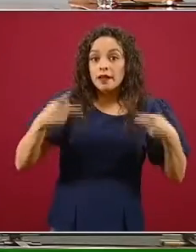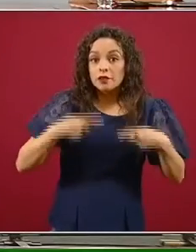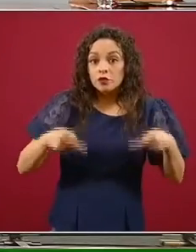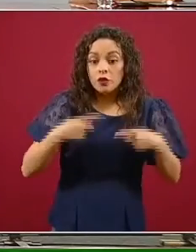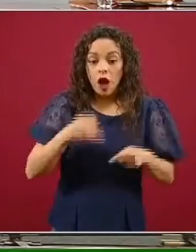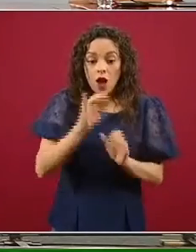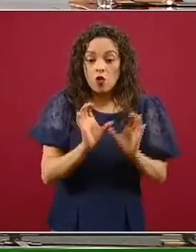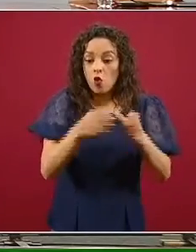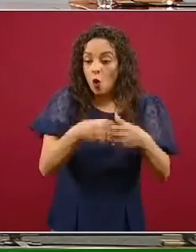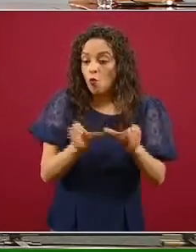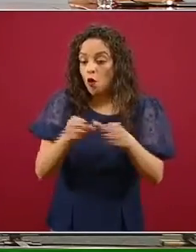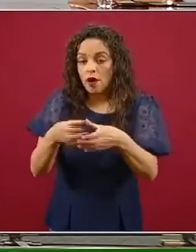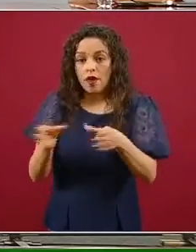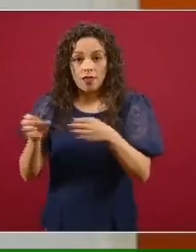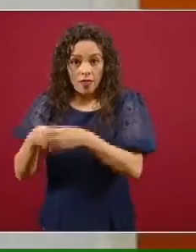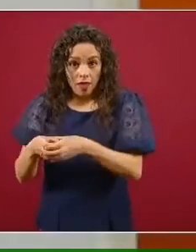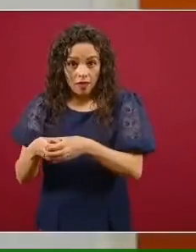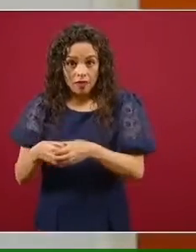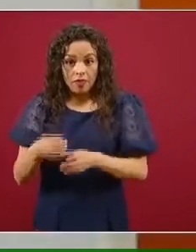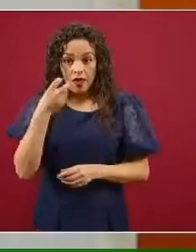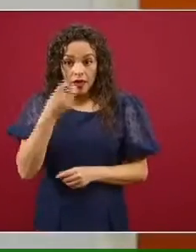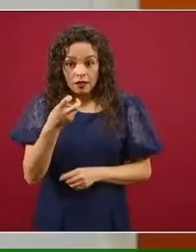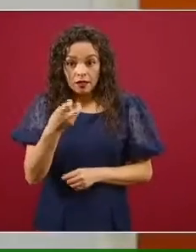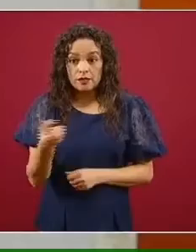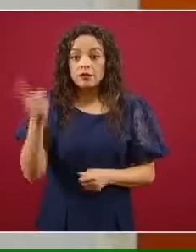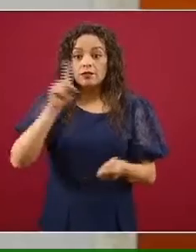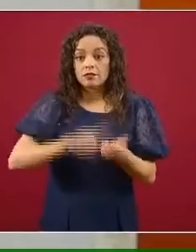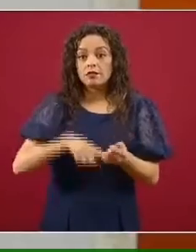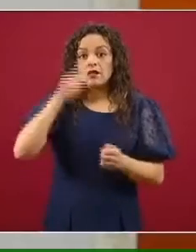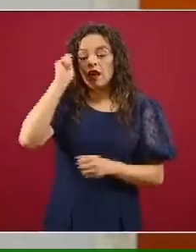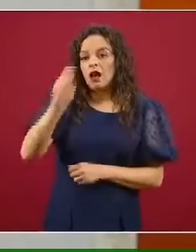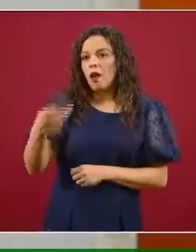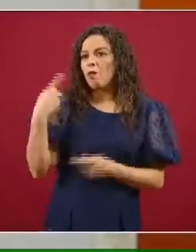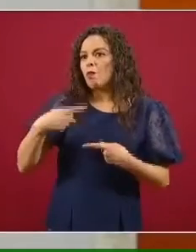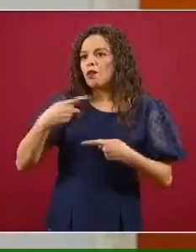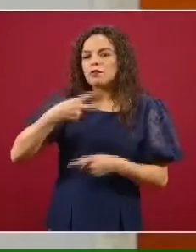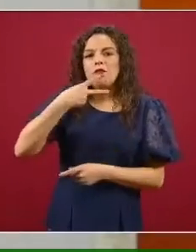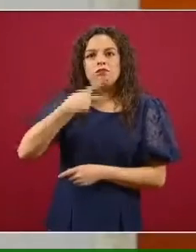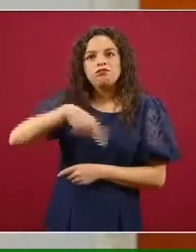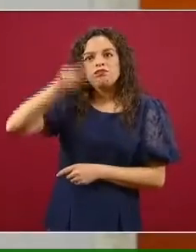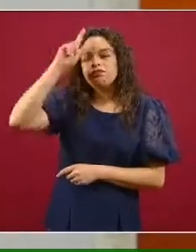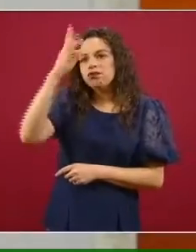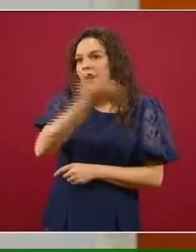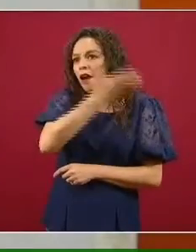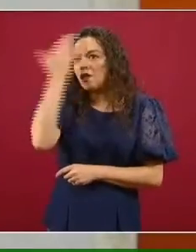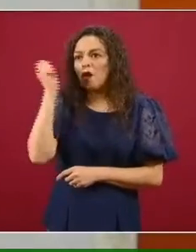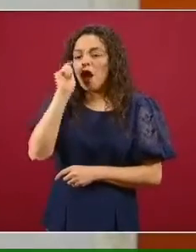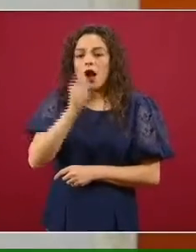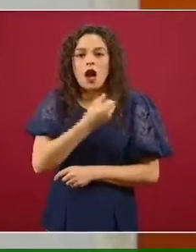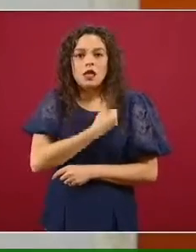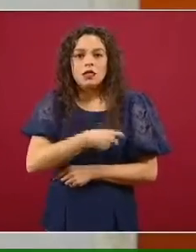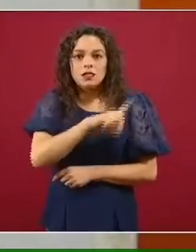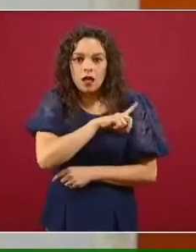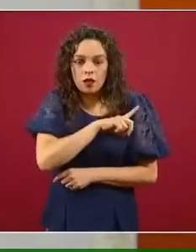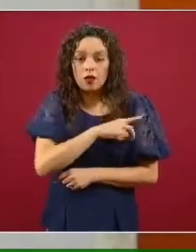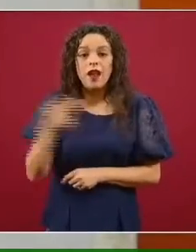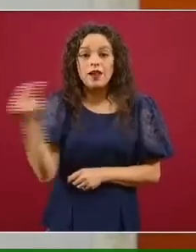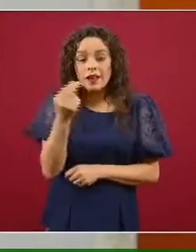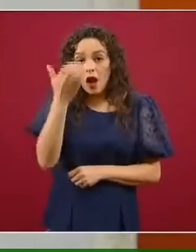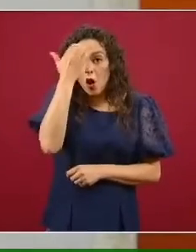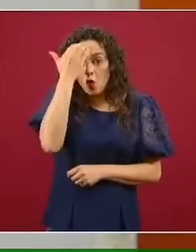centro. Y esto significa la alfabetización en salud, que sepan cuáles son las acciones que van a ayudarles,